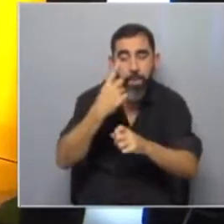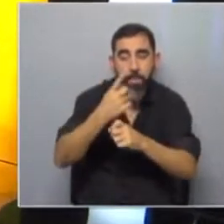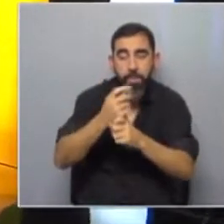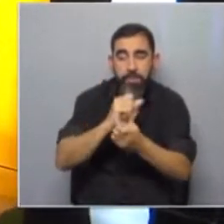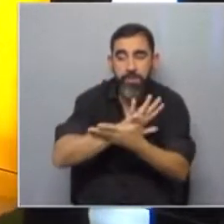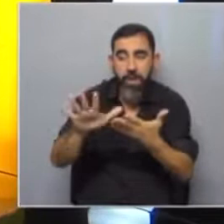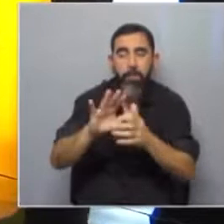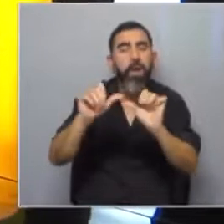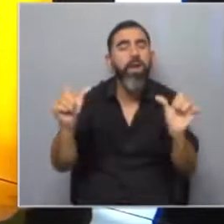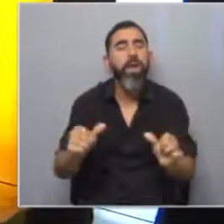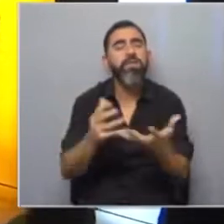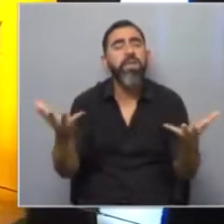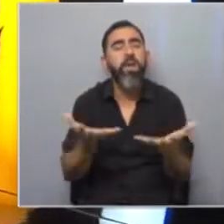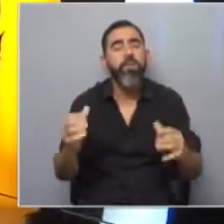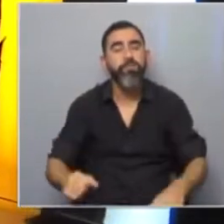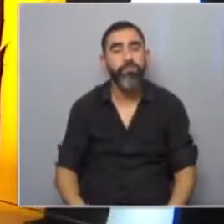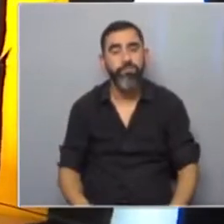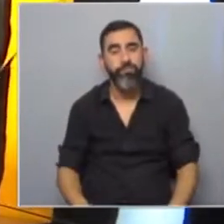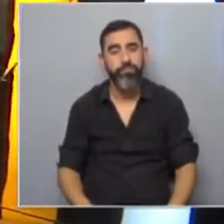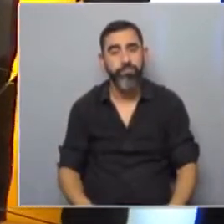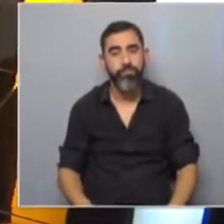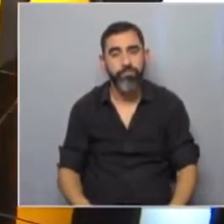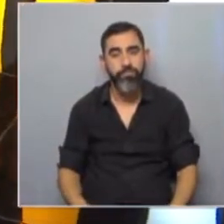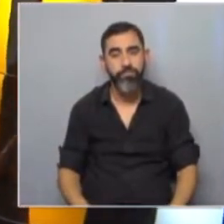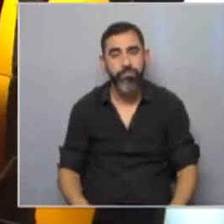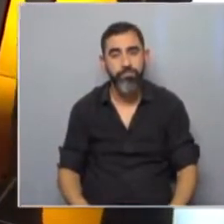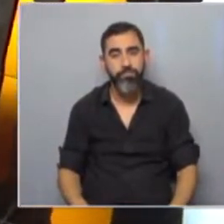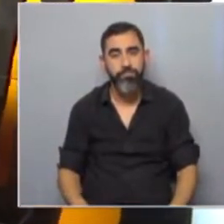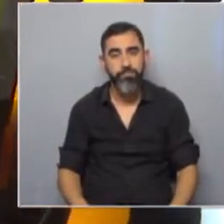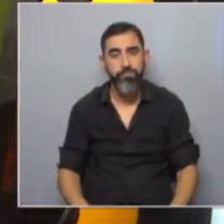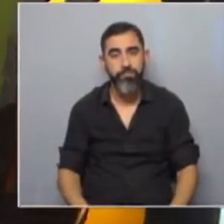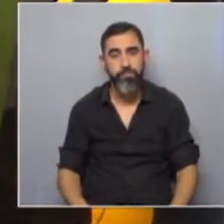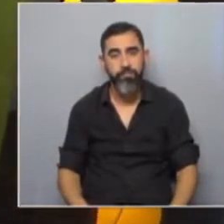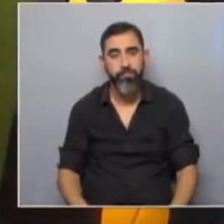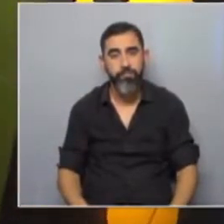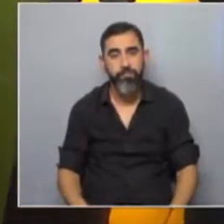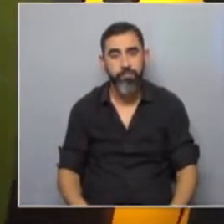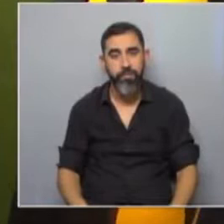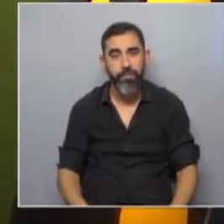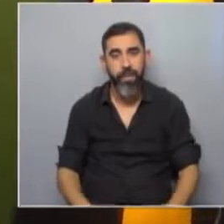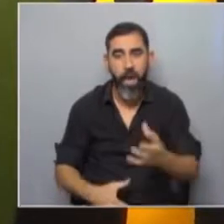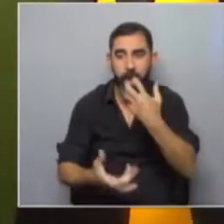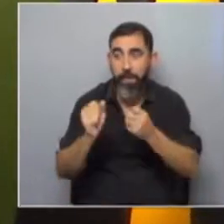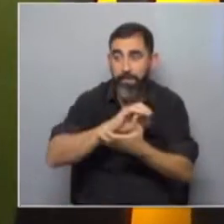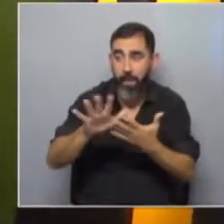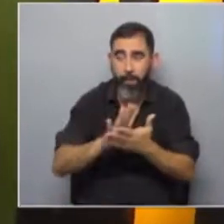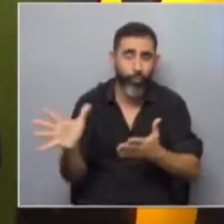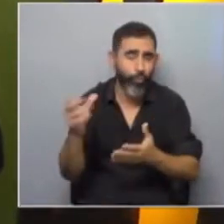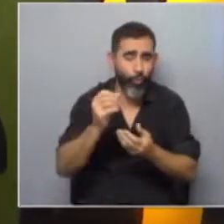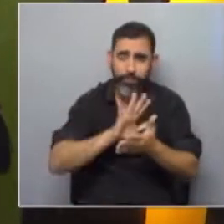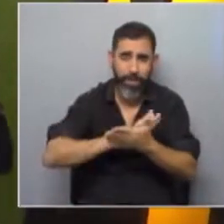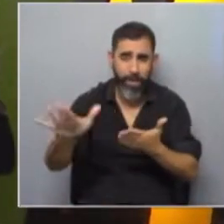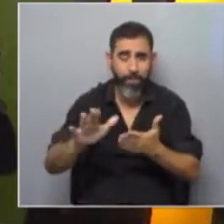Ramiro, pero además porque de golpe se pusieron activos, ¿no? De golpe uno los empezó a ver en Instagram, los empezó a ver arrastrándose por los